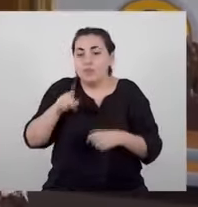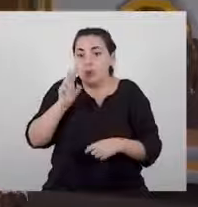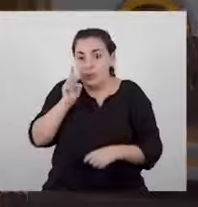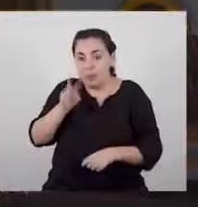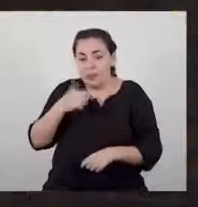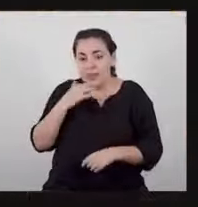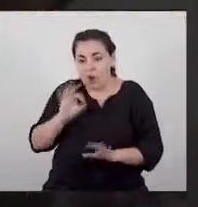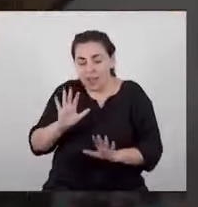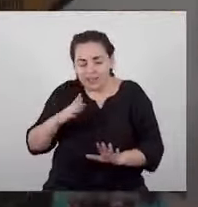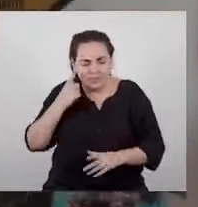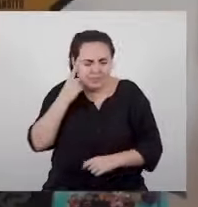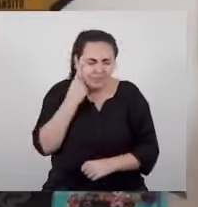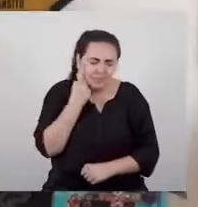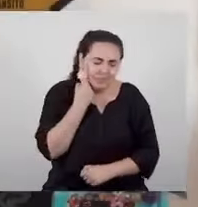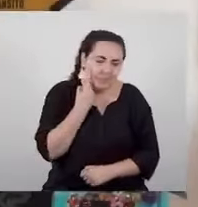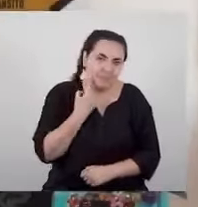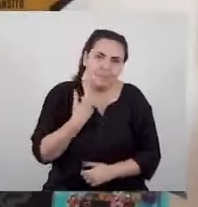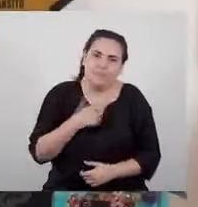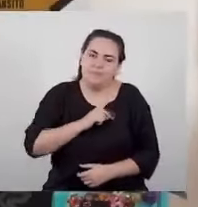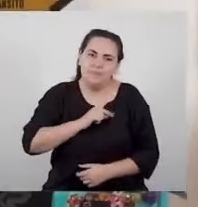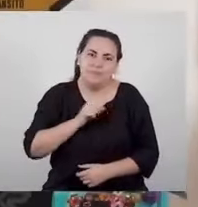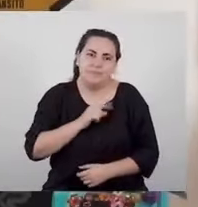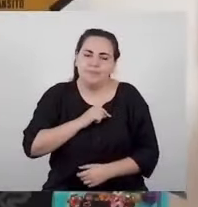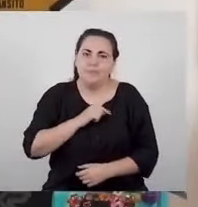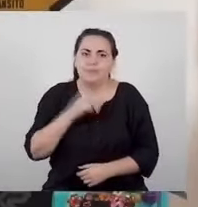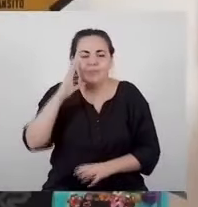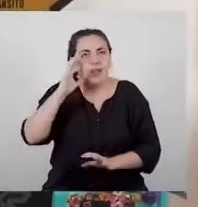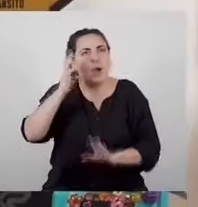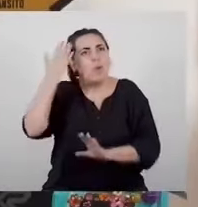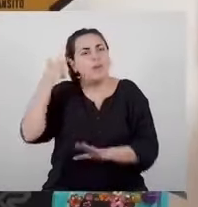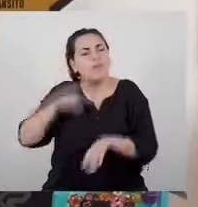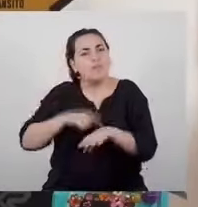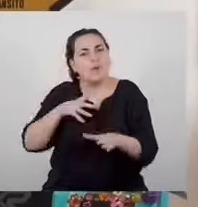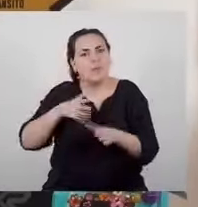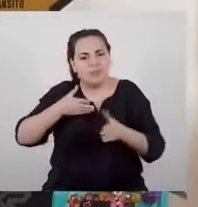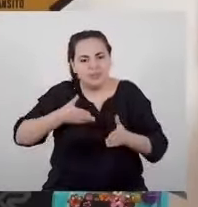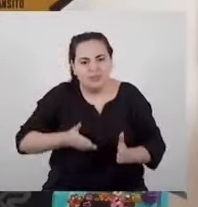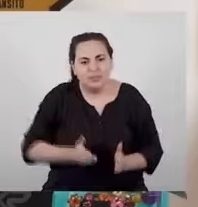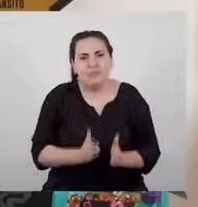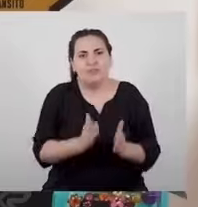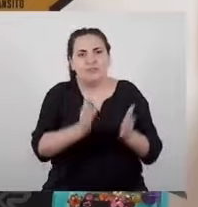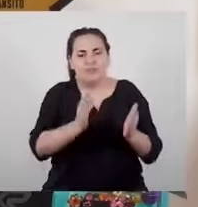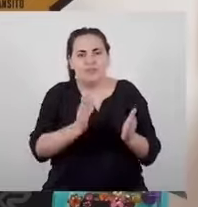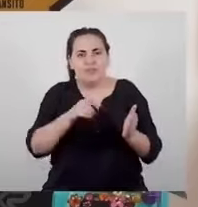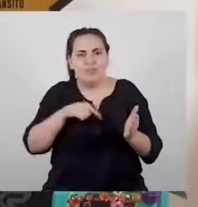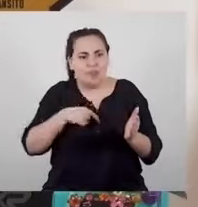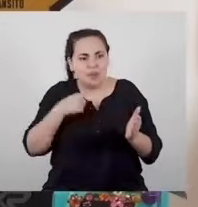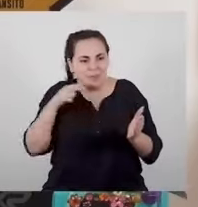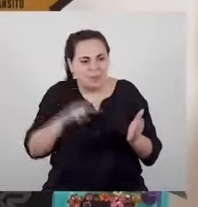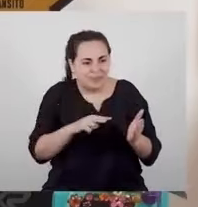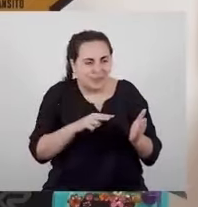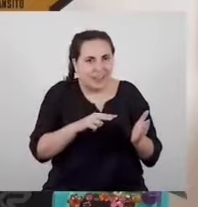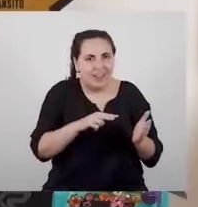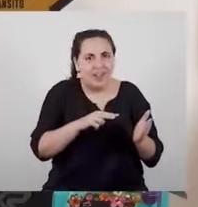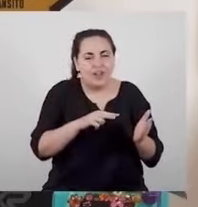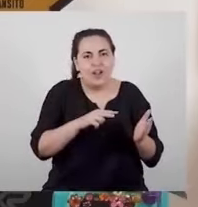yo me recuerdo cuando le di la vida a mi hijo ese momento de haberlo encontrado de haberlo visto